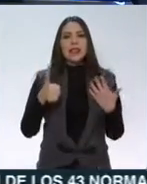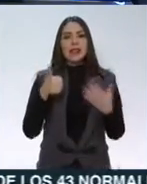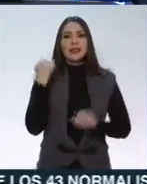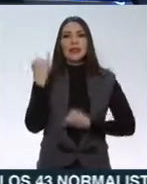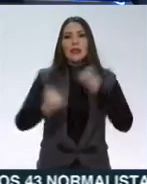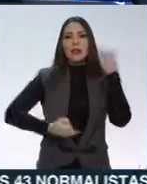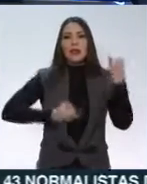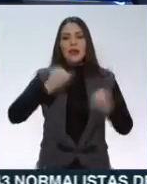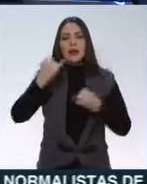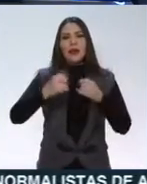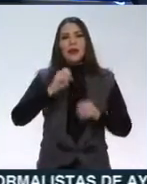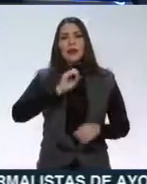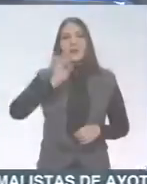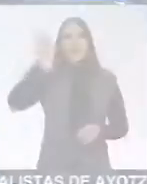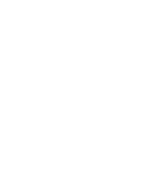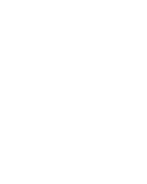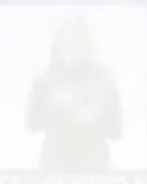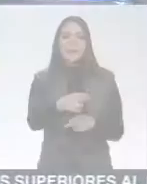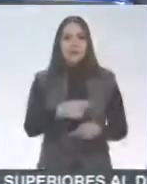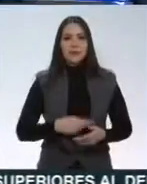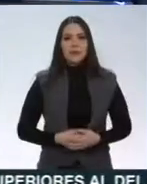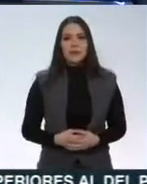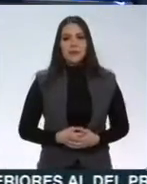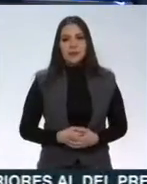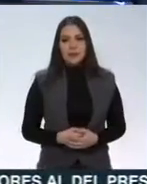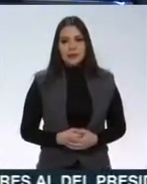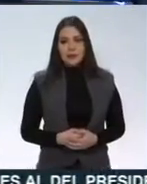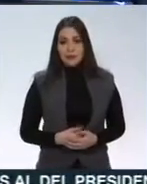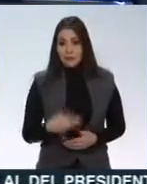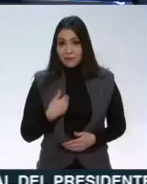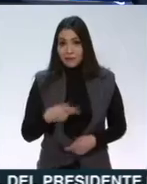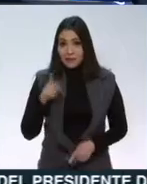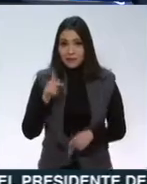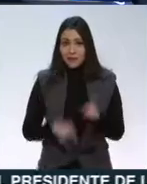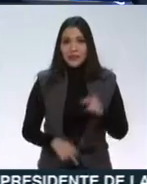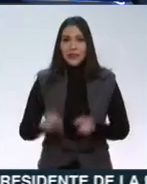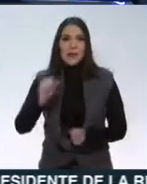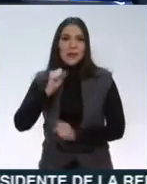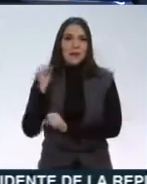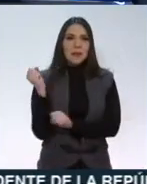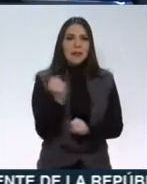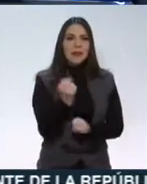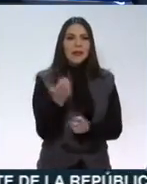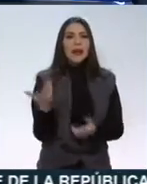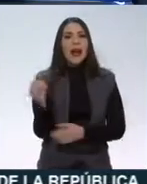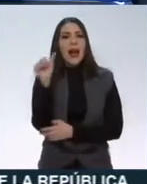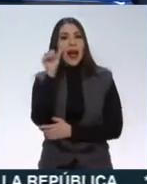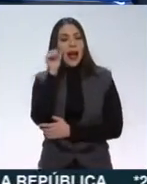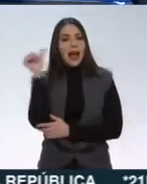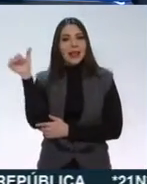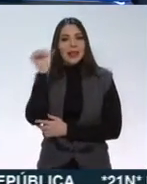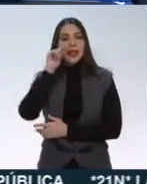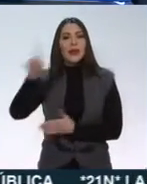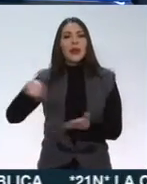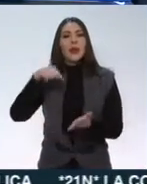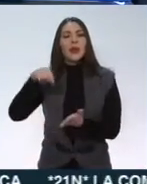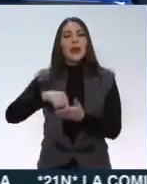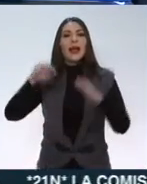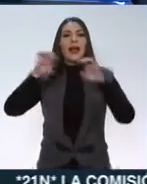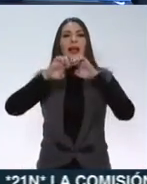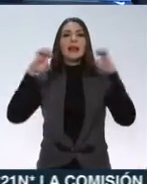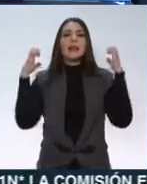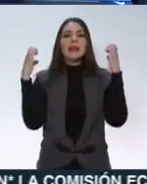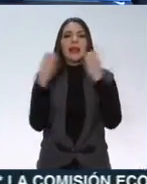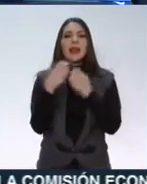juegan en la Liga Española. Bueno, me quedé en el béisbol porque el día de ayer se realizó en el estadio de